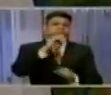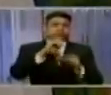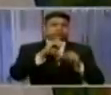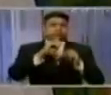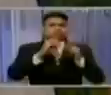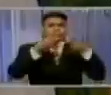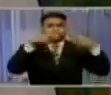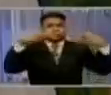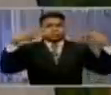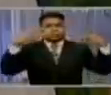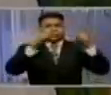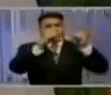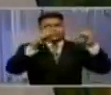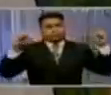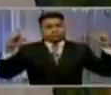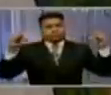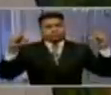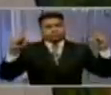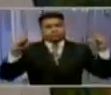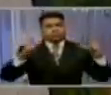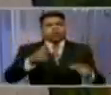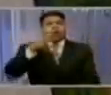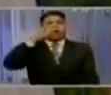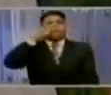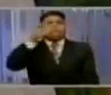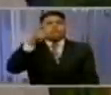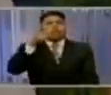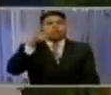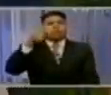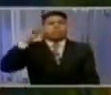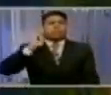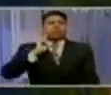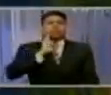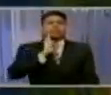hoy, pueblo bolivariano somos,